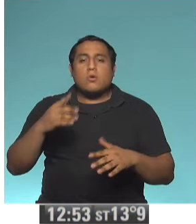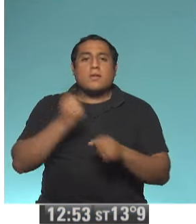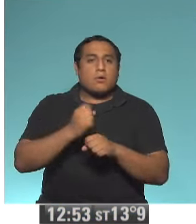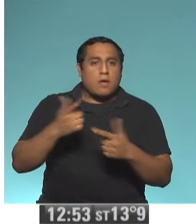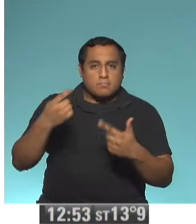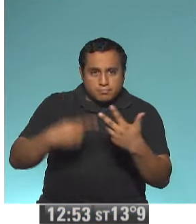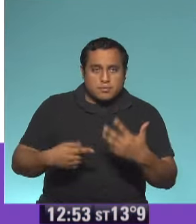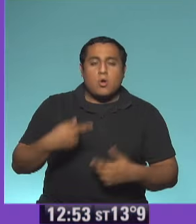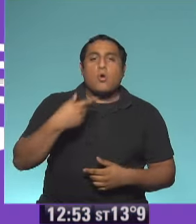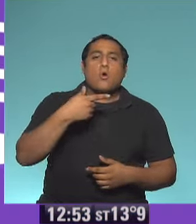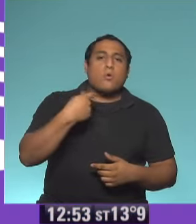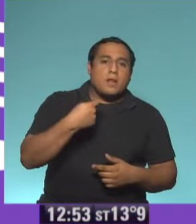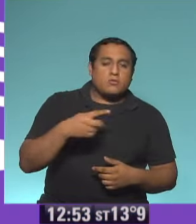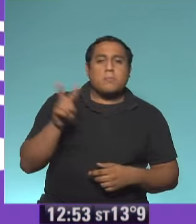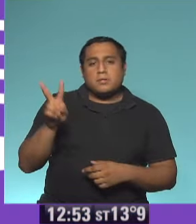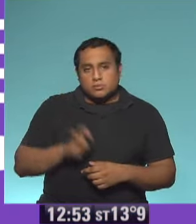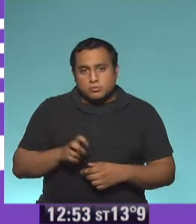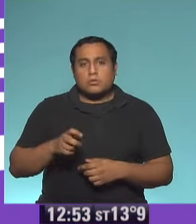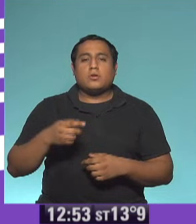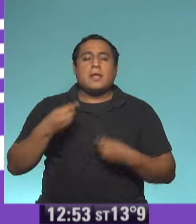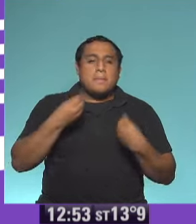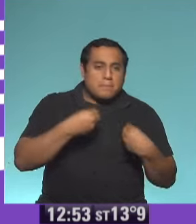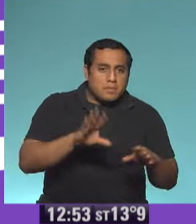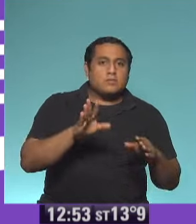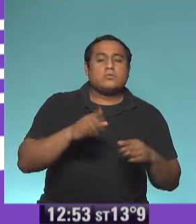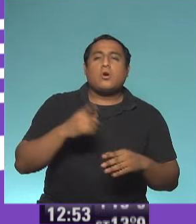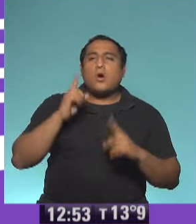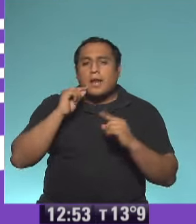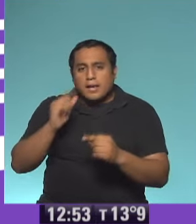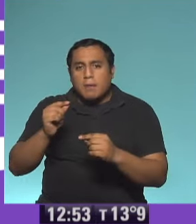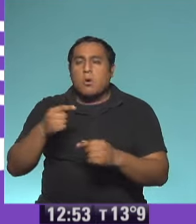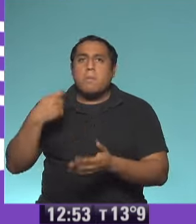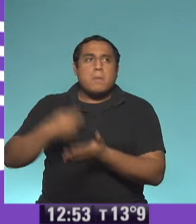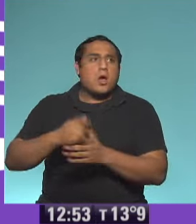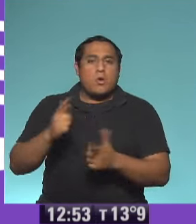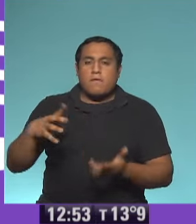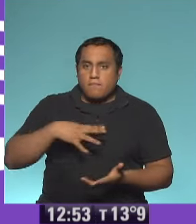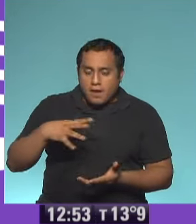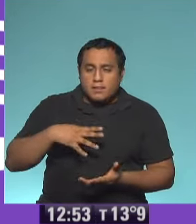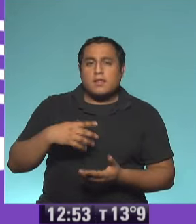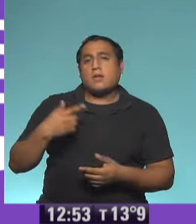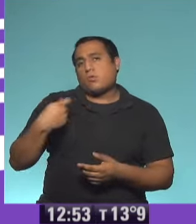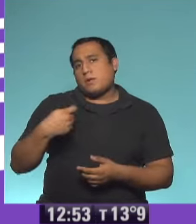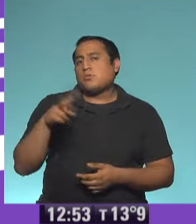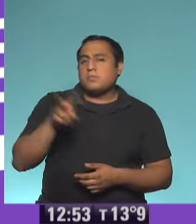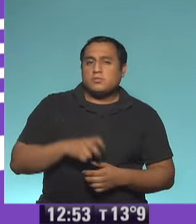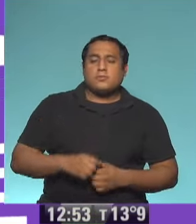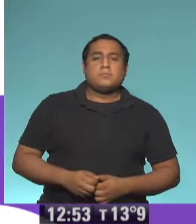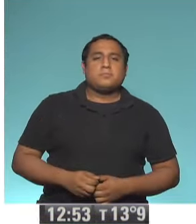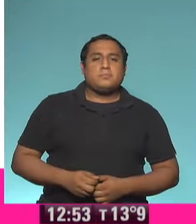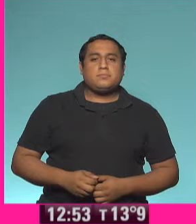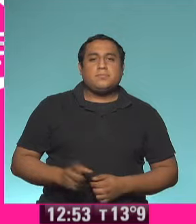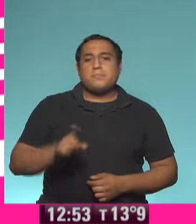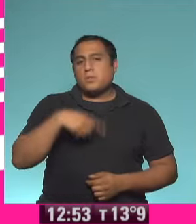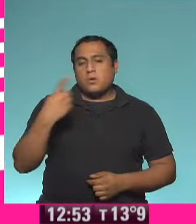jubilaciones y pensiones, inicio, rehabilitación y reclamos de impagos de una jubilación y pensión.